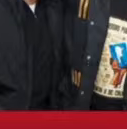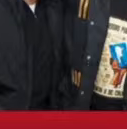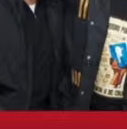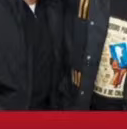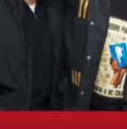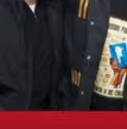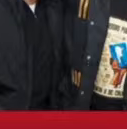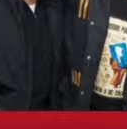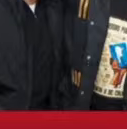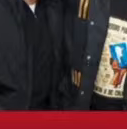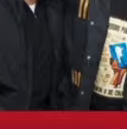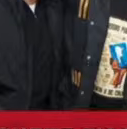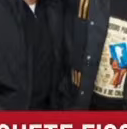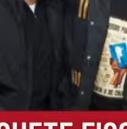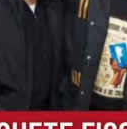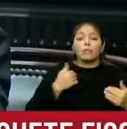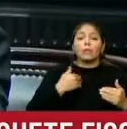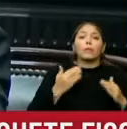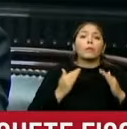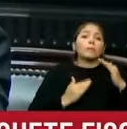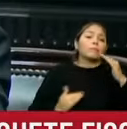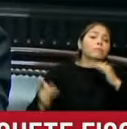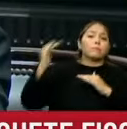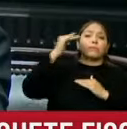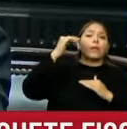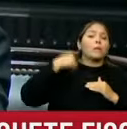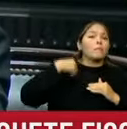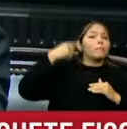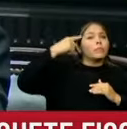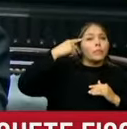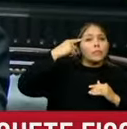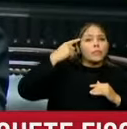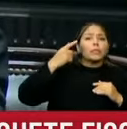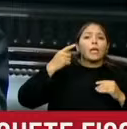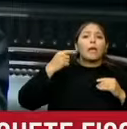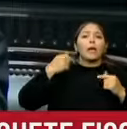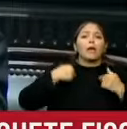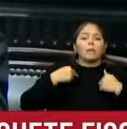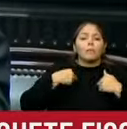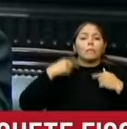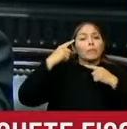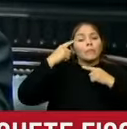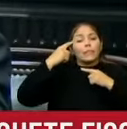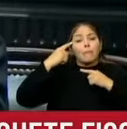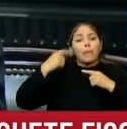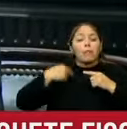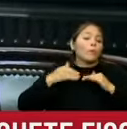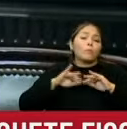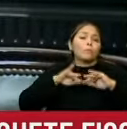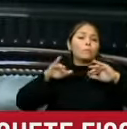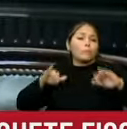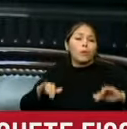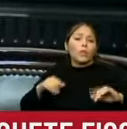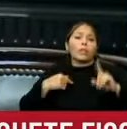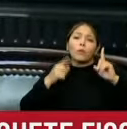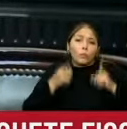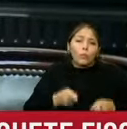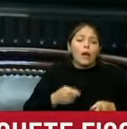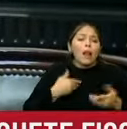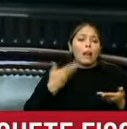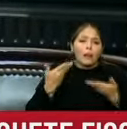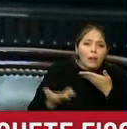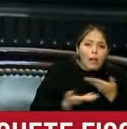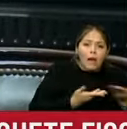época, trabajaba con Chiche Duhalde, ¿no? En su momento con las manzaneras, sí, del PJ más puro. Sí. Si hubiera sido él